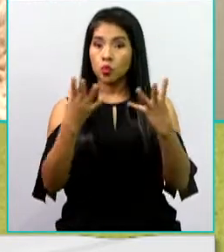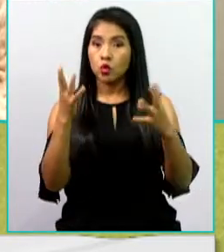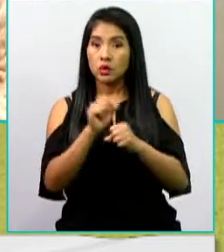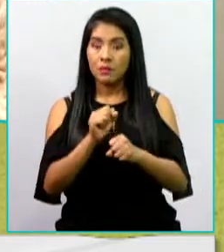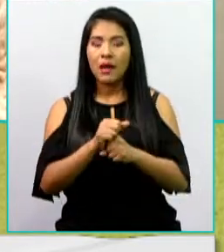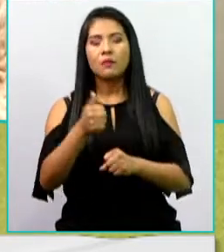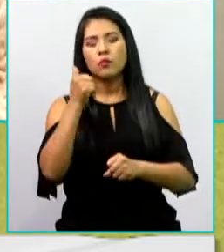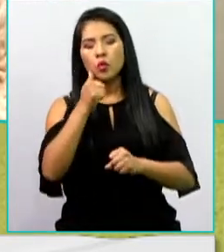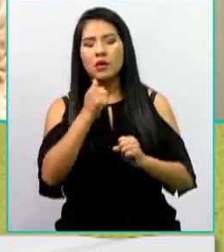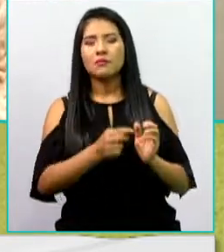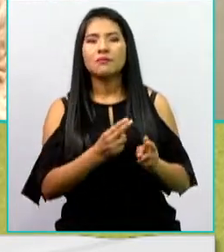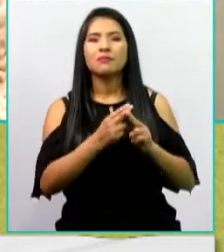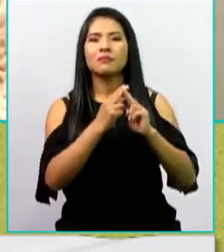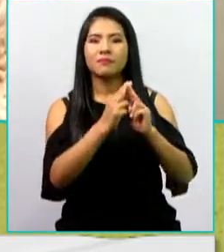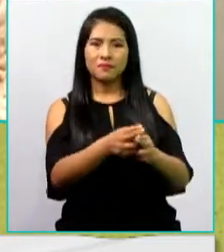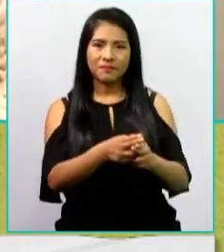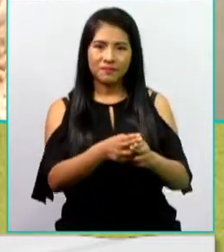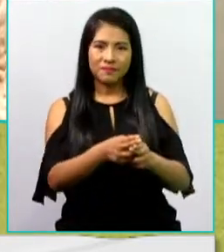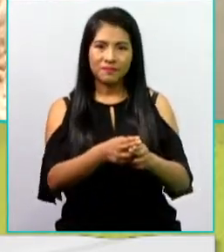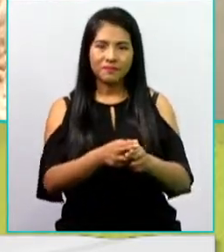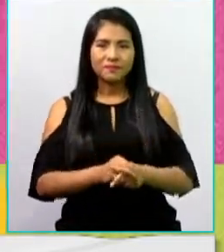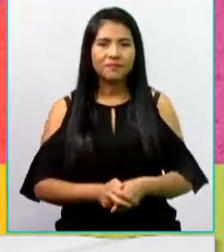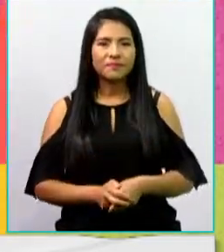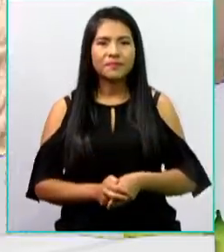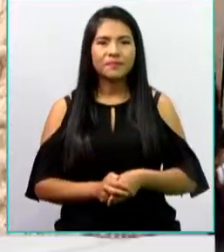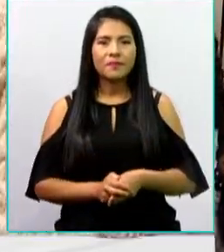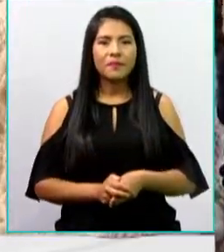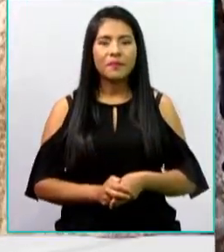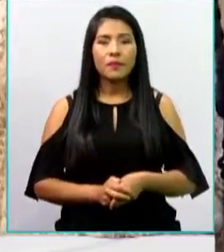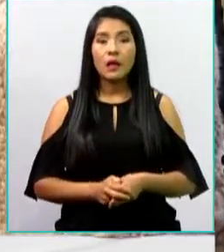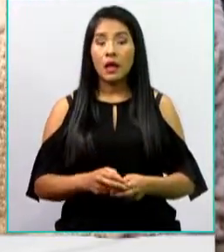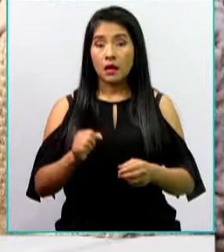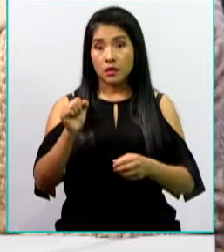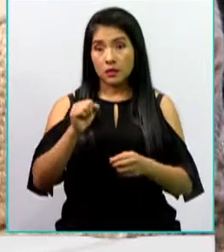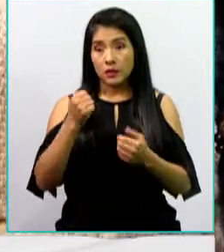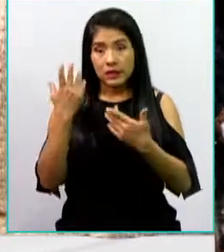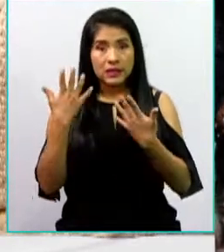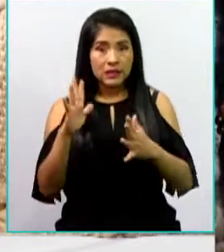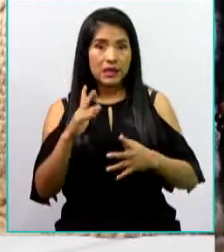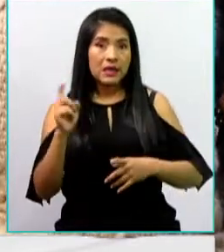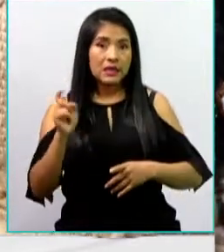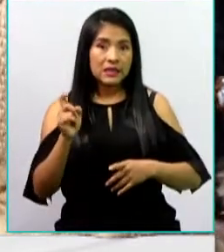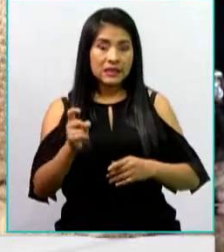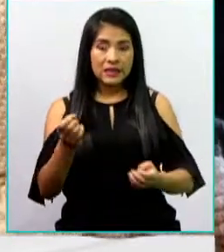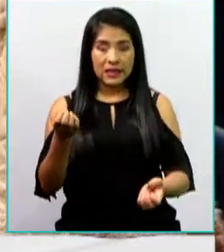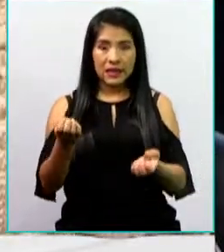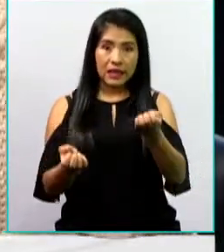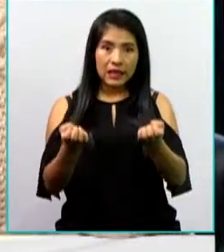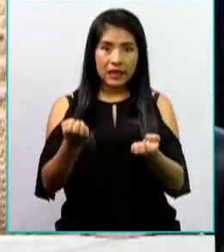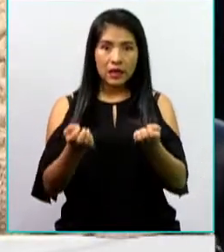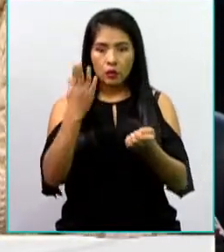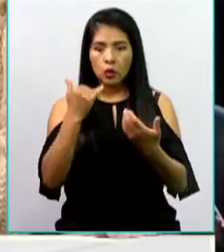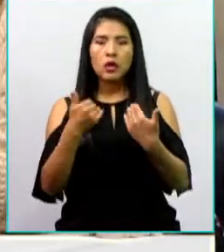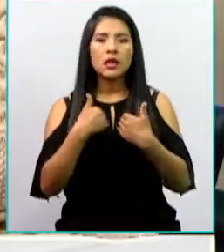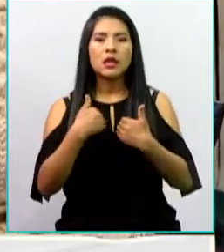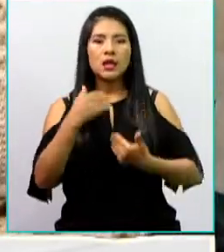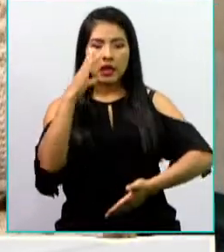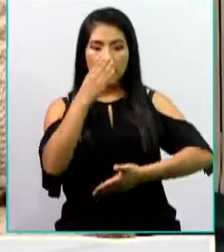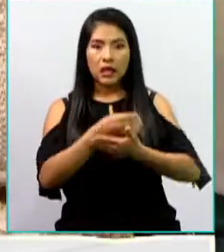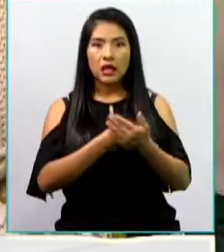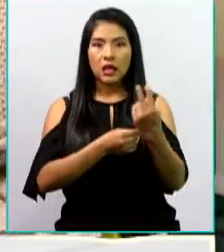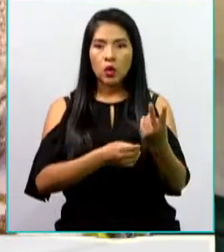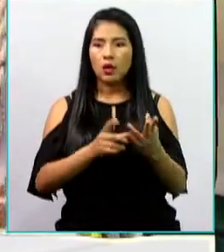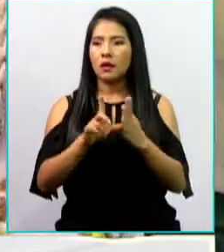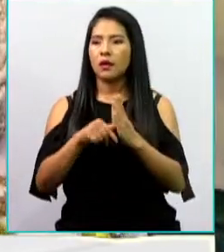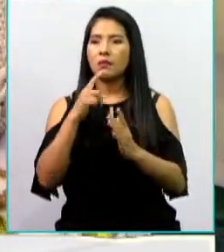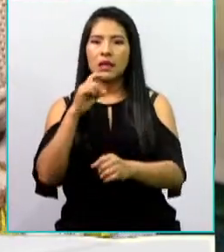Apawar. Claro, porque tú has tenido que hacer ese balance, ¿no? Estabas criando tus guaguas, estabas